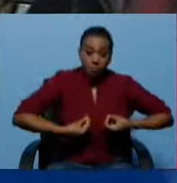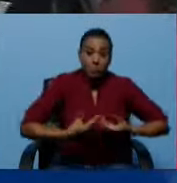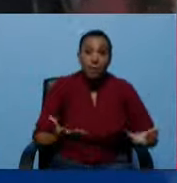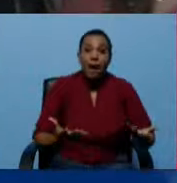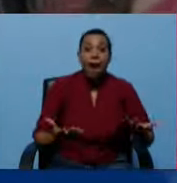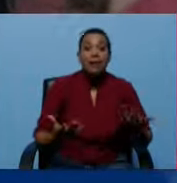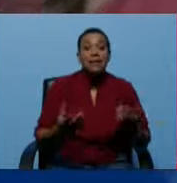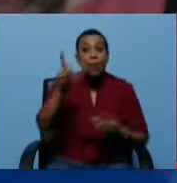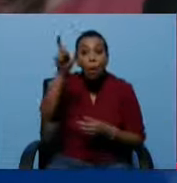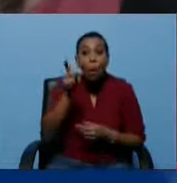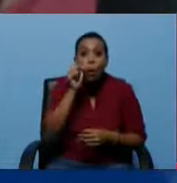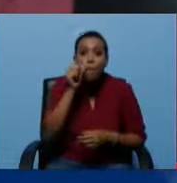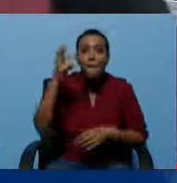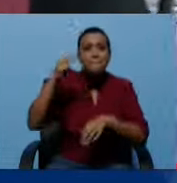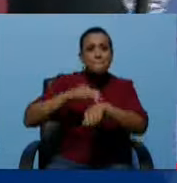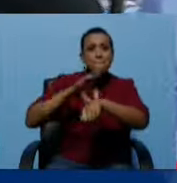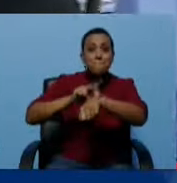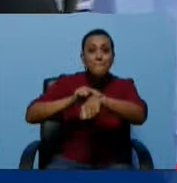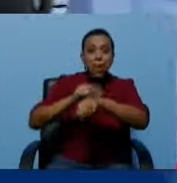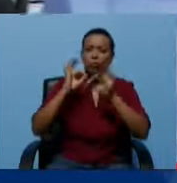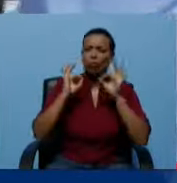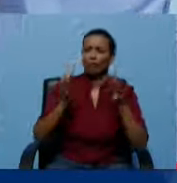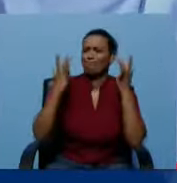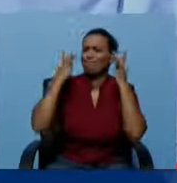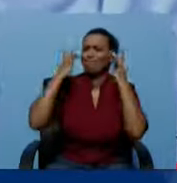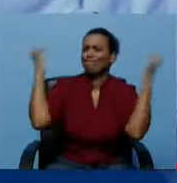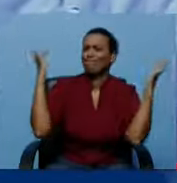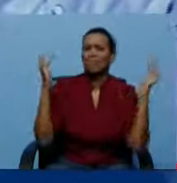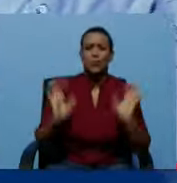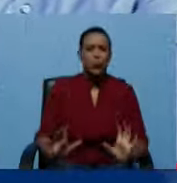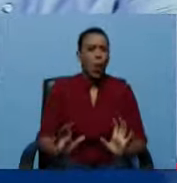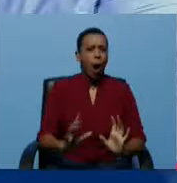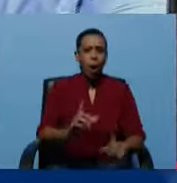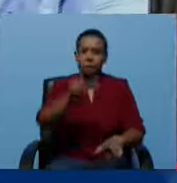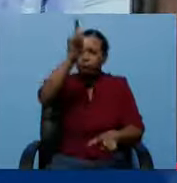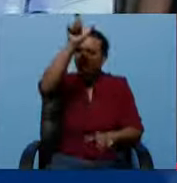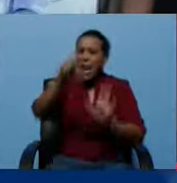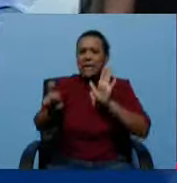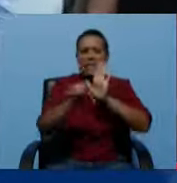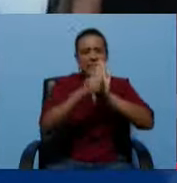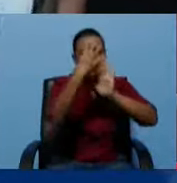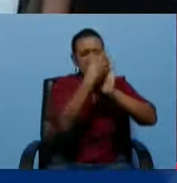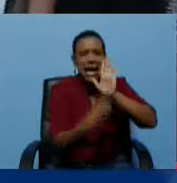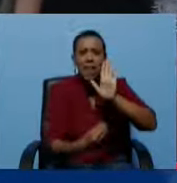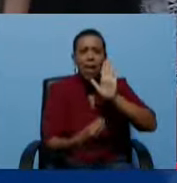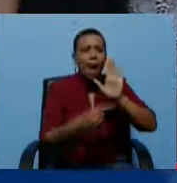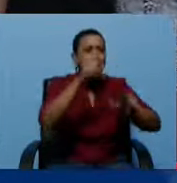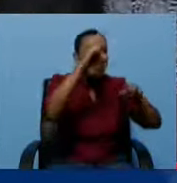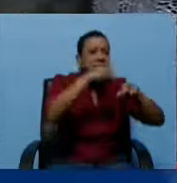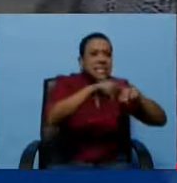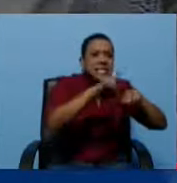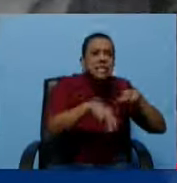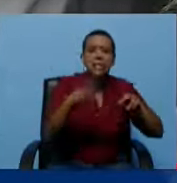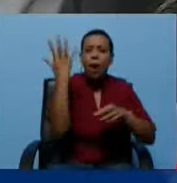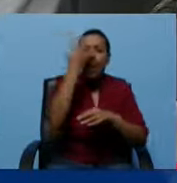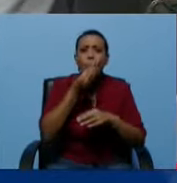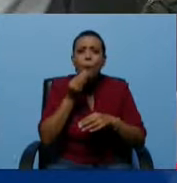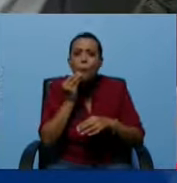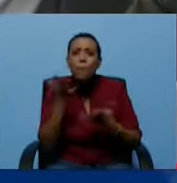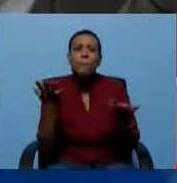Y Humberto Fernández Morán, sin lugar a duda, tiene que ser un ícono para que nuestros niños,